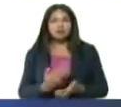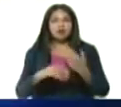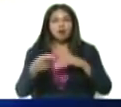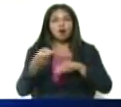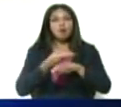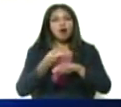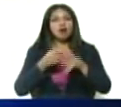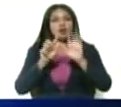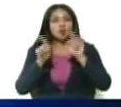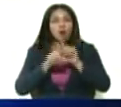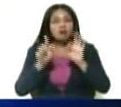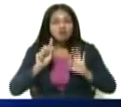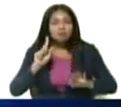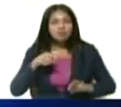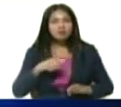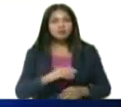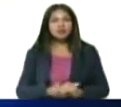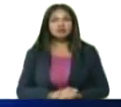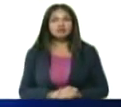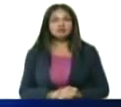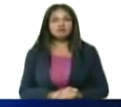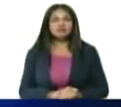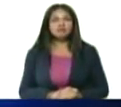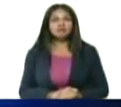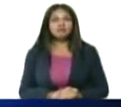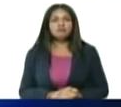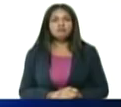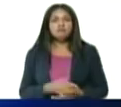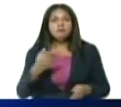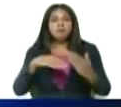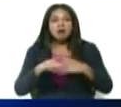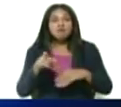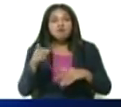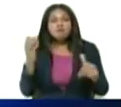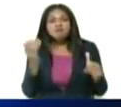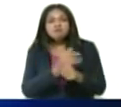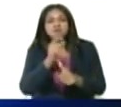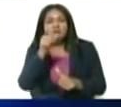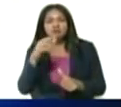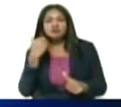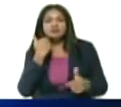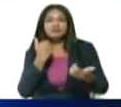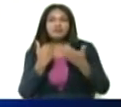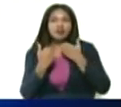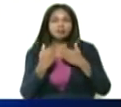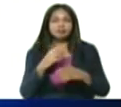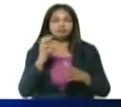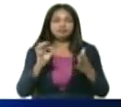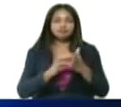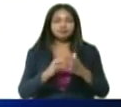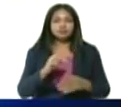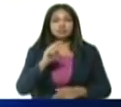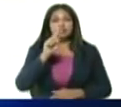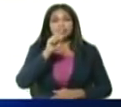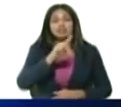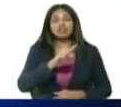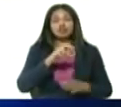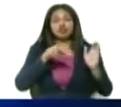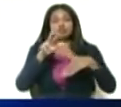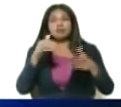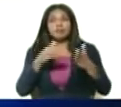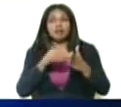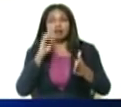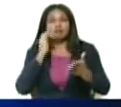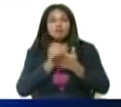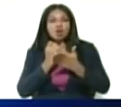búsqueda de la persona contagiada, la persona enferma. Ya llevamos 112.512